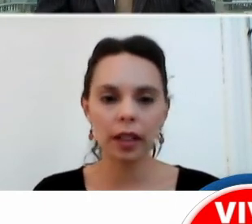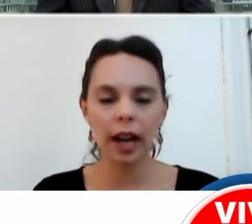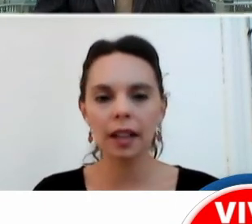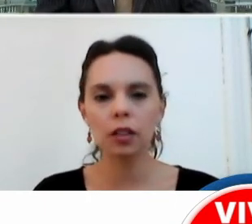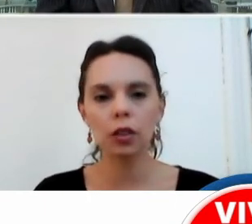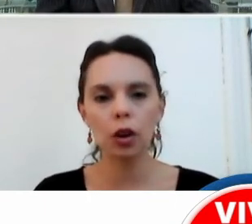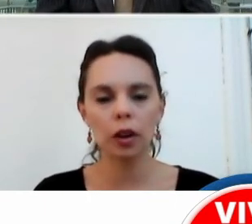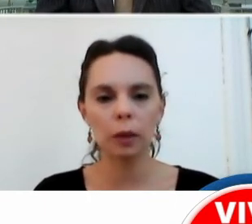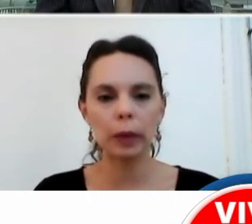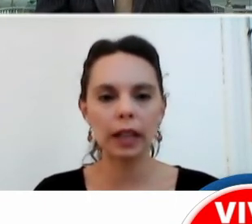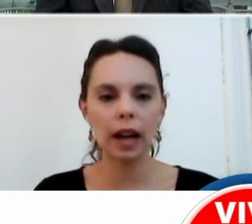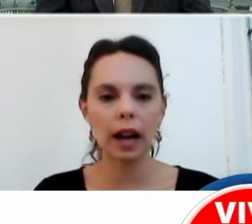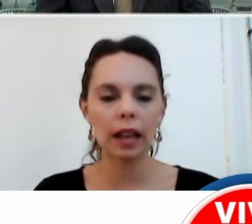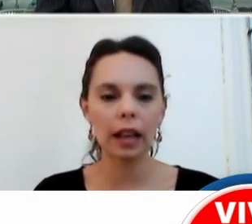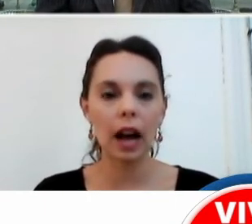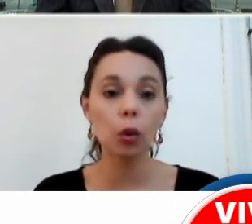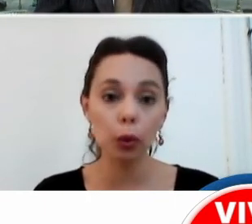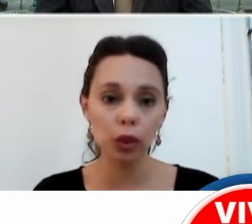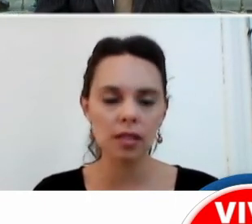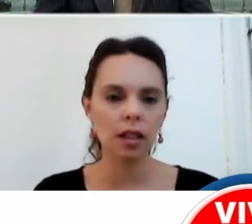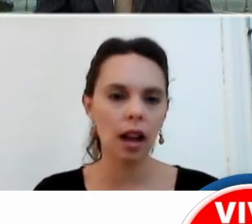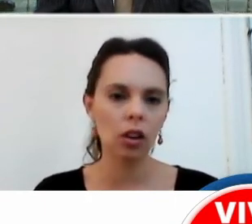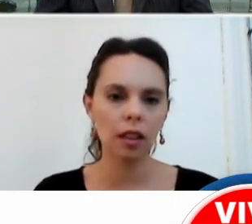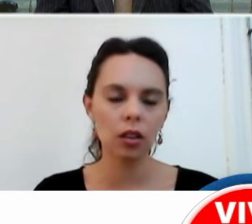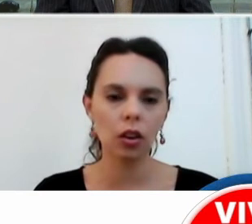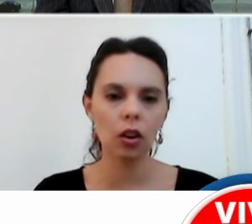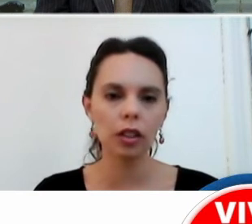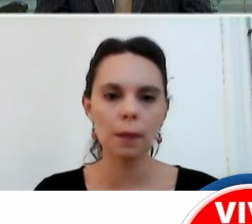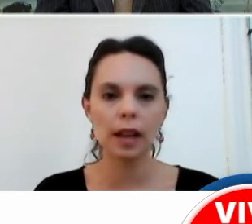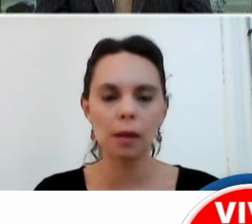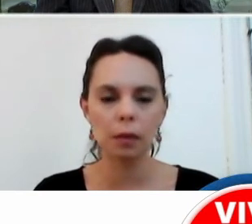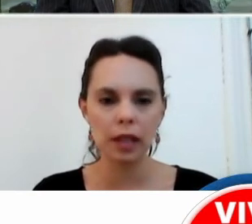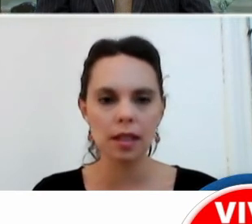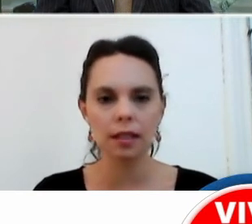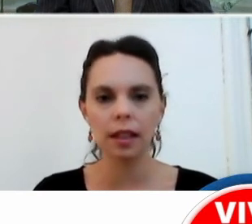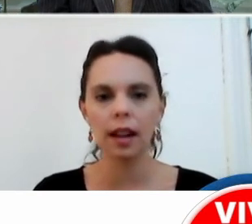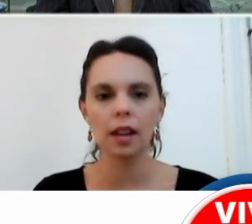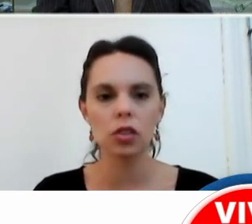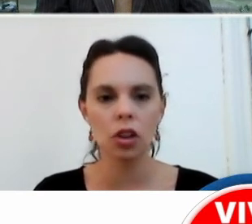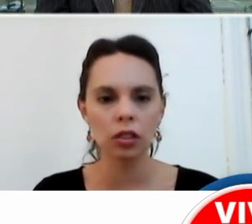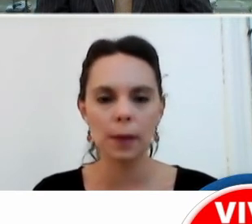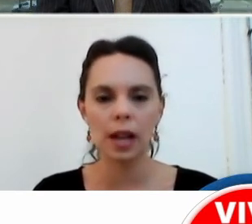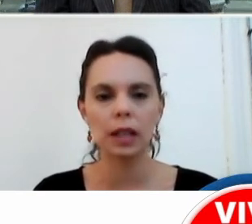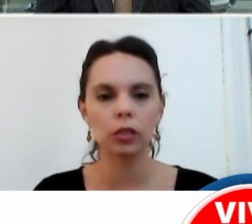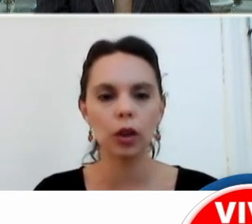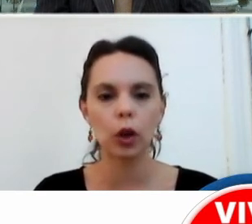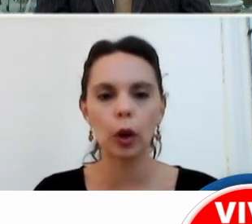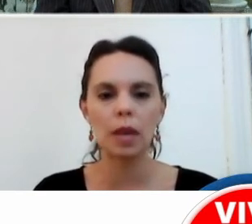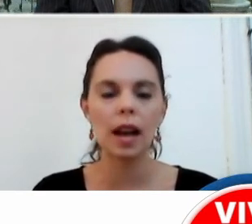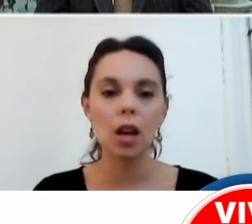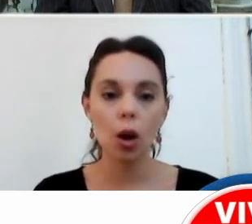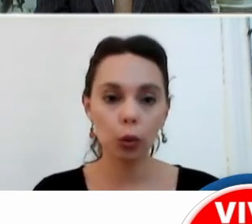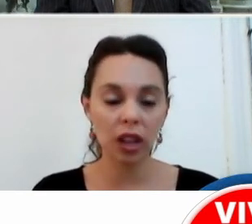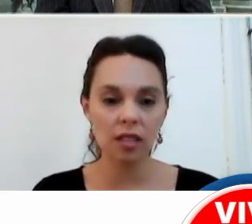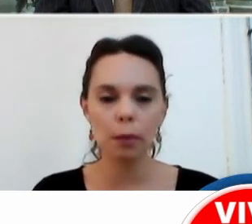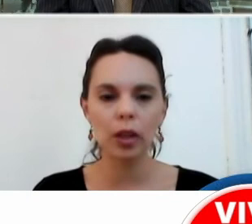para festejar, no implica ajustes, algo que dijo hoy también el presidente de la Nación, también el ministro de